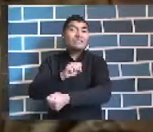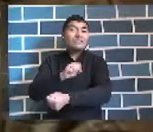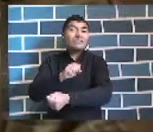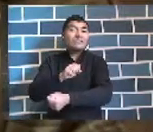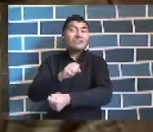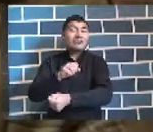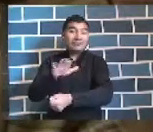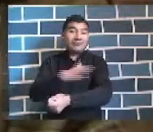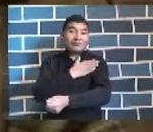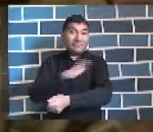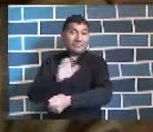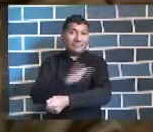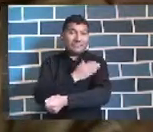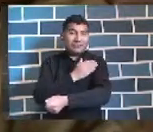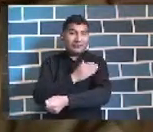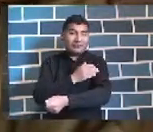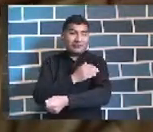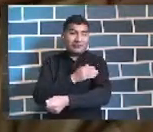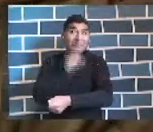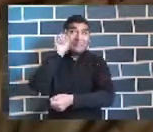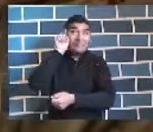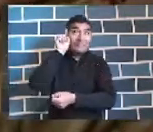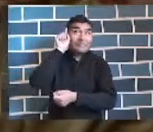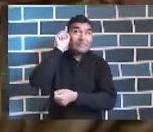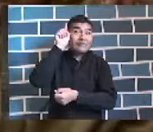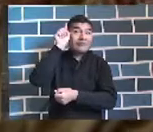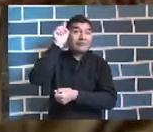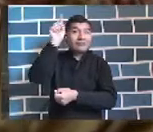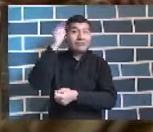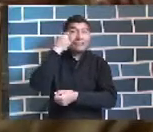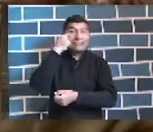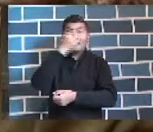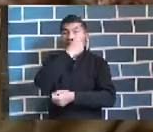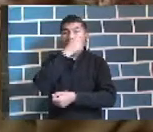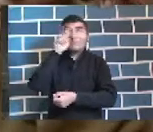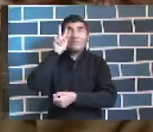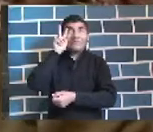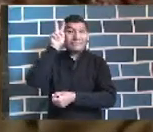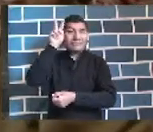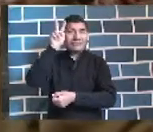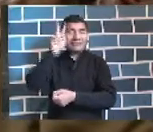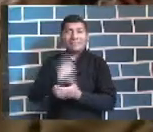hemos cantado. A ti levanto mis ojos.